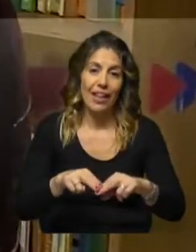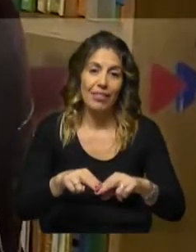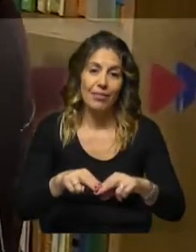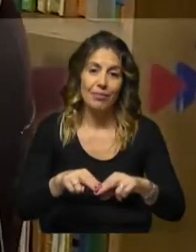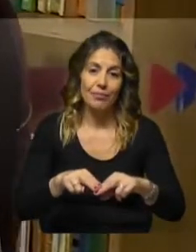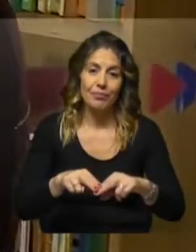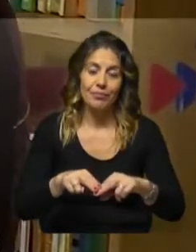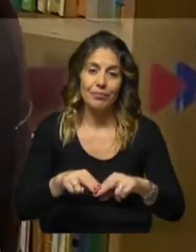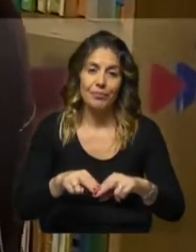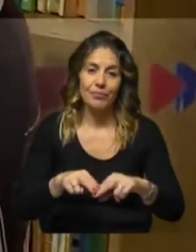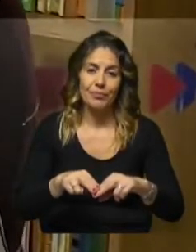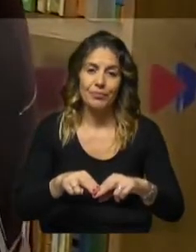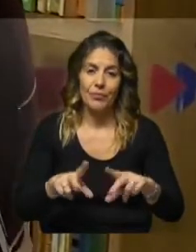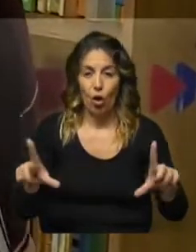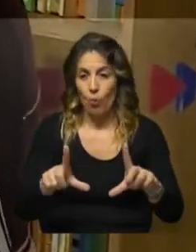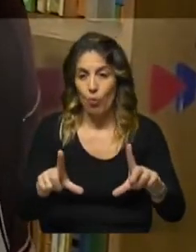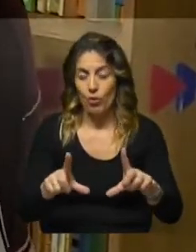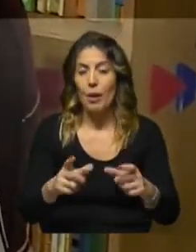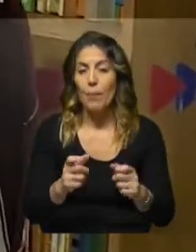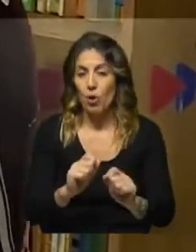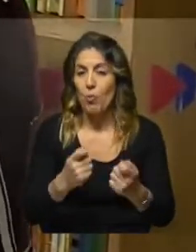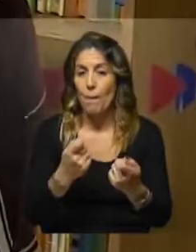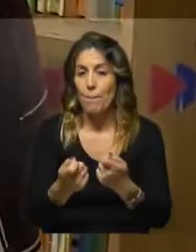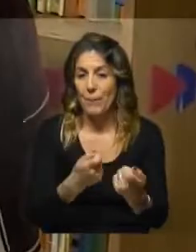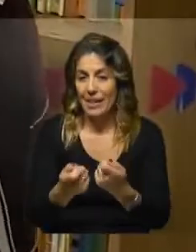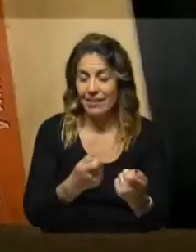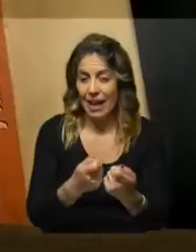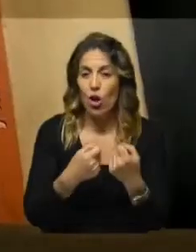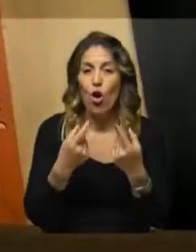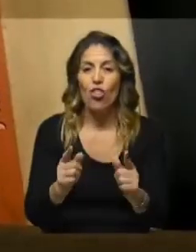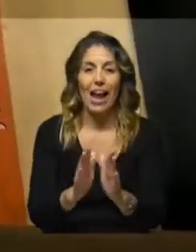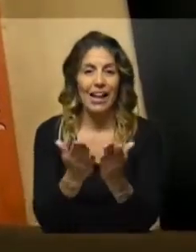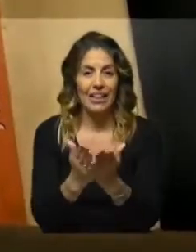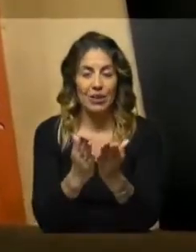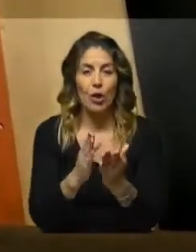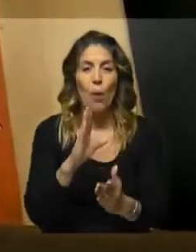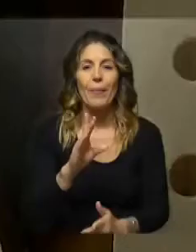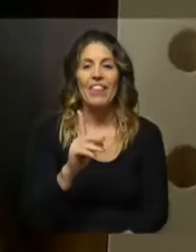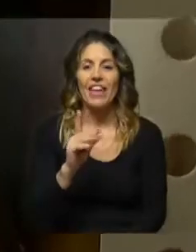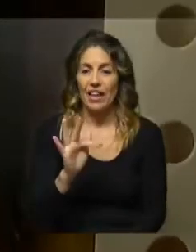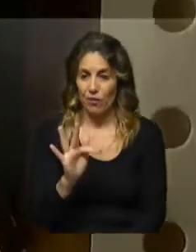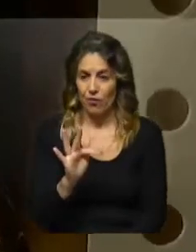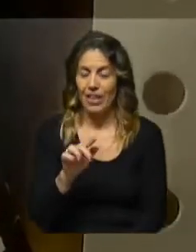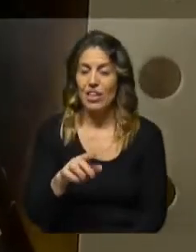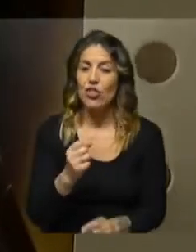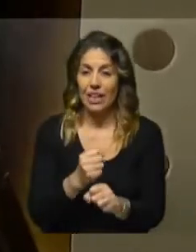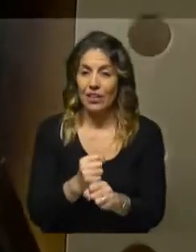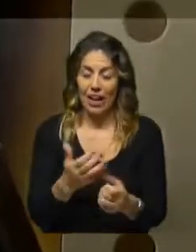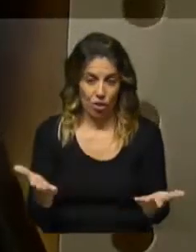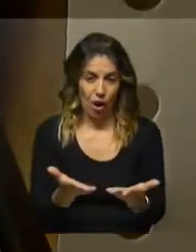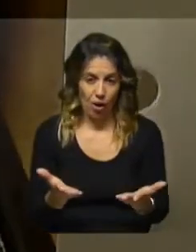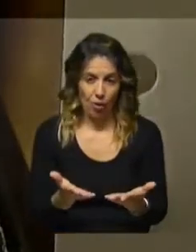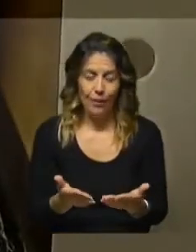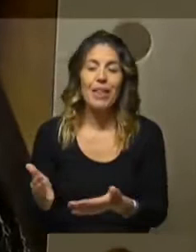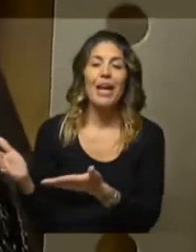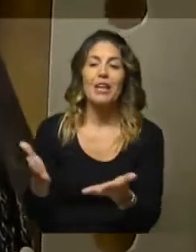en la que podemos también prestar o dar libros en formato PDF. En eso se está trabajando también.